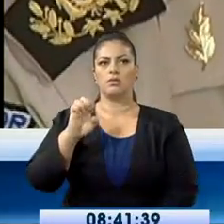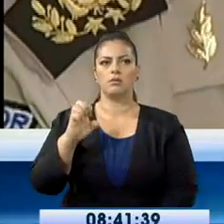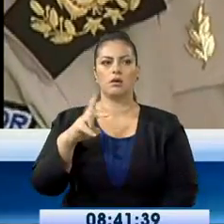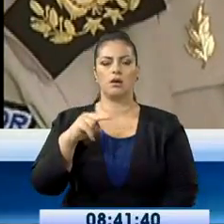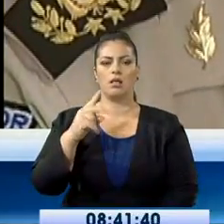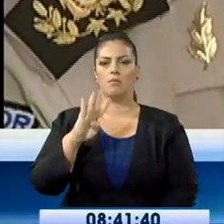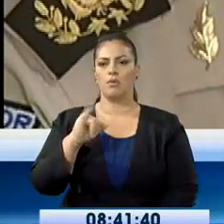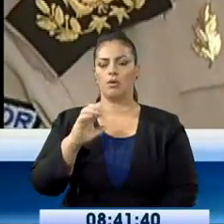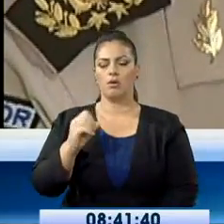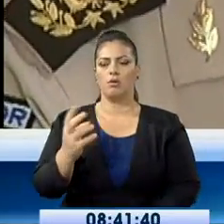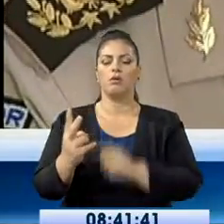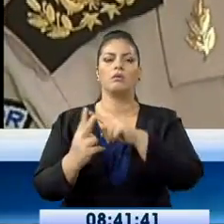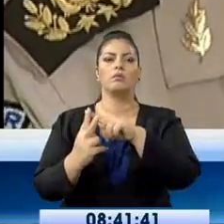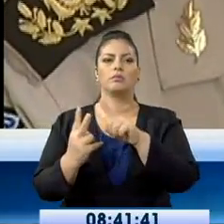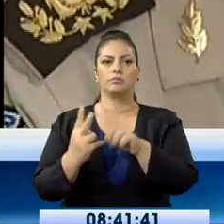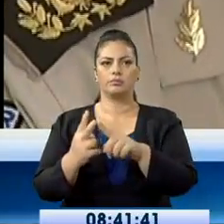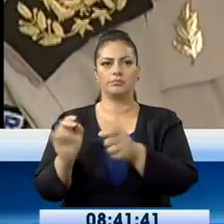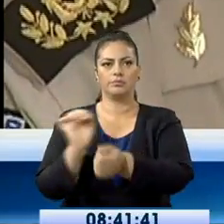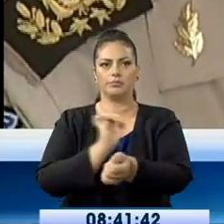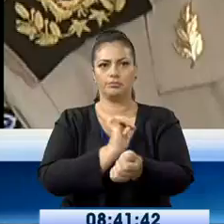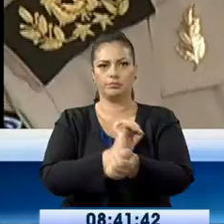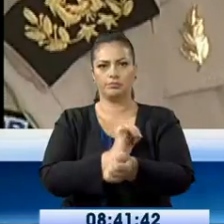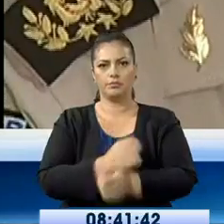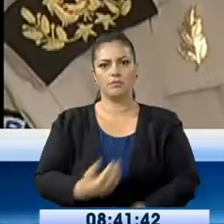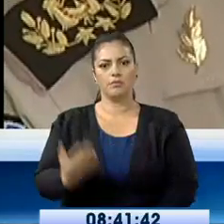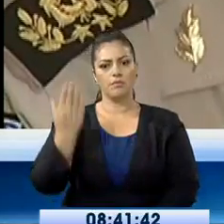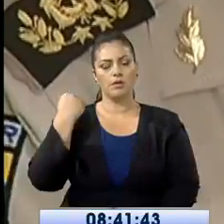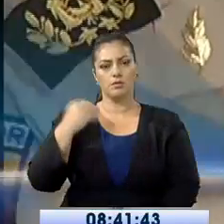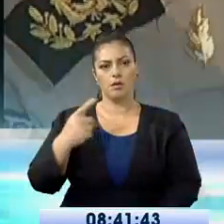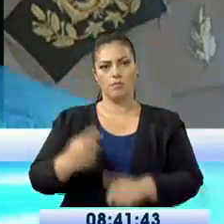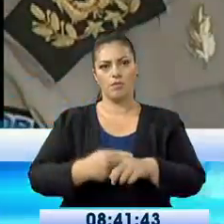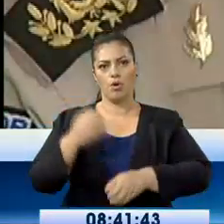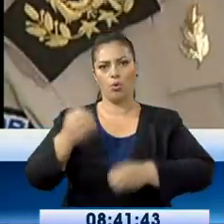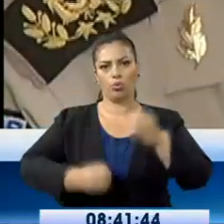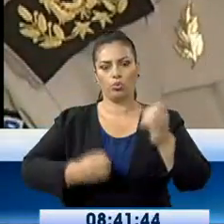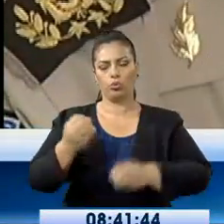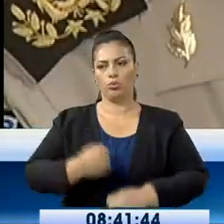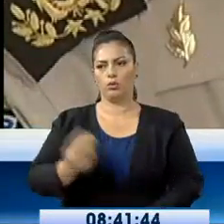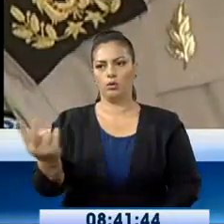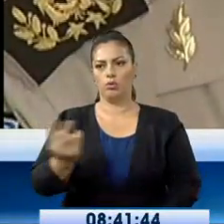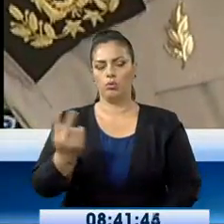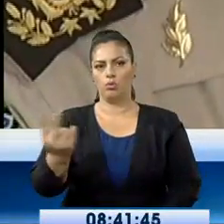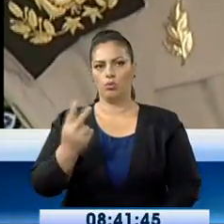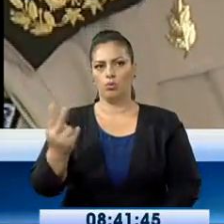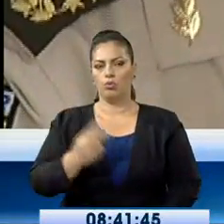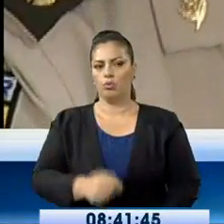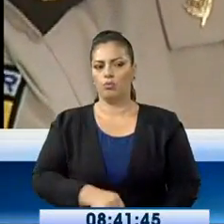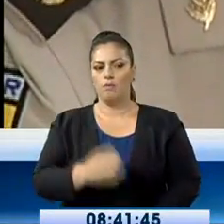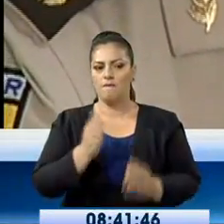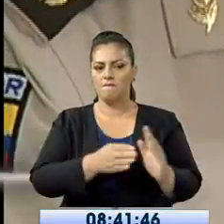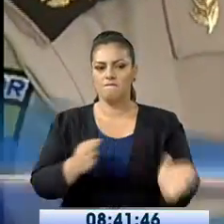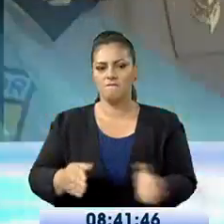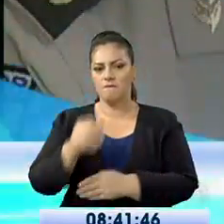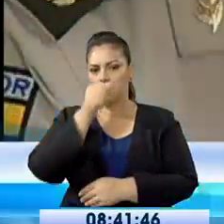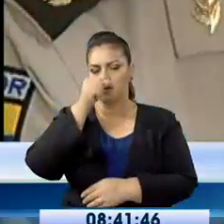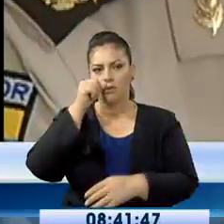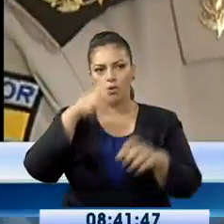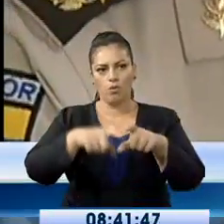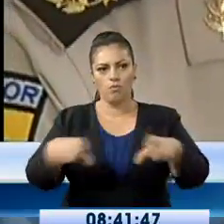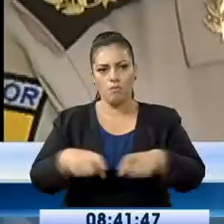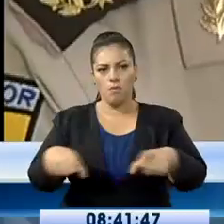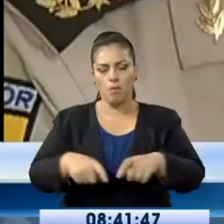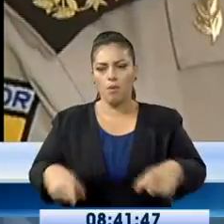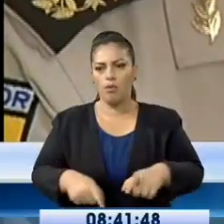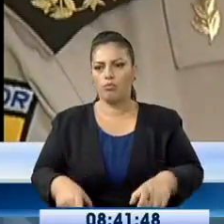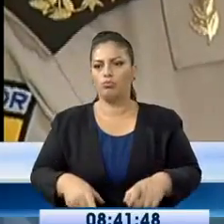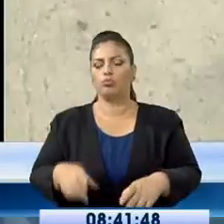mes de octubre estos dos ciudadanos y que estaban realizando coordinaciones para, presumiblemente vía marítima, realizar el traslado